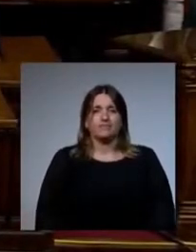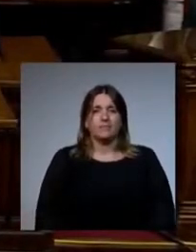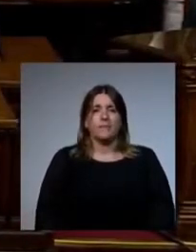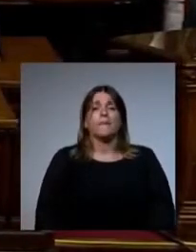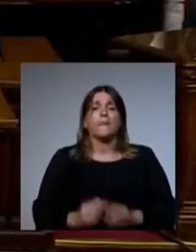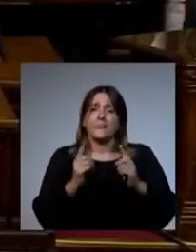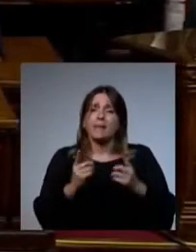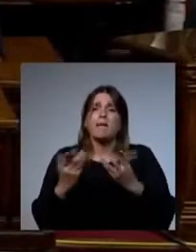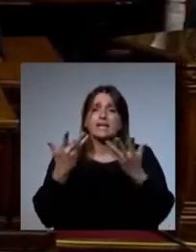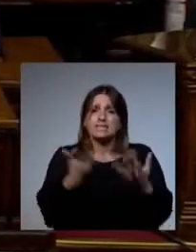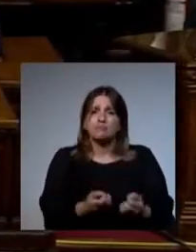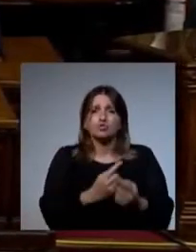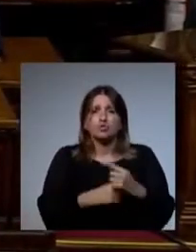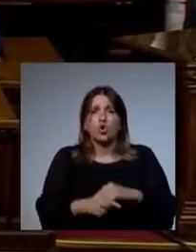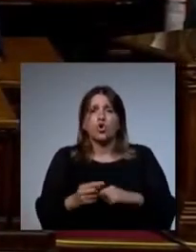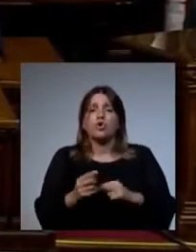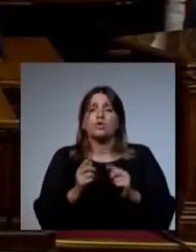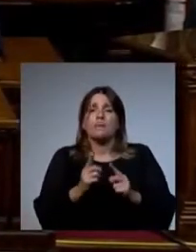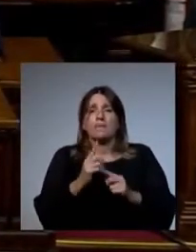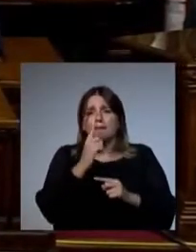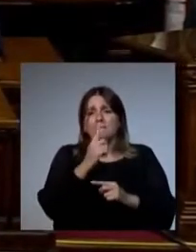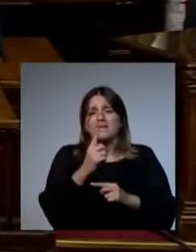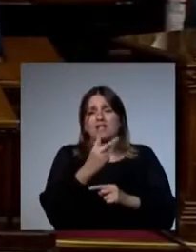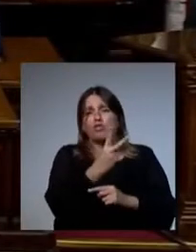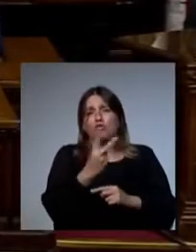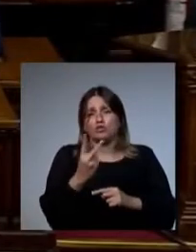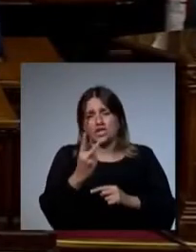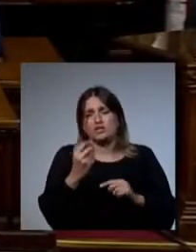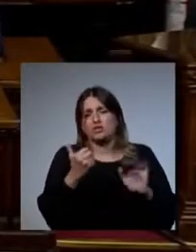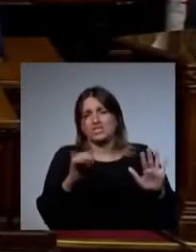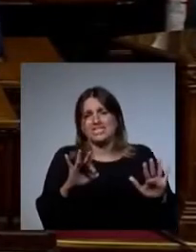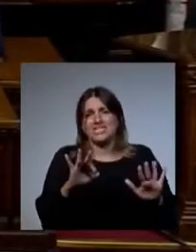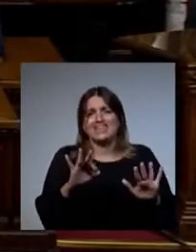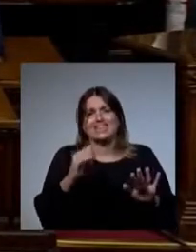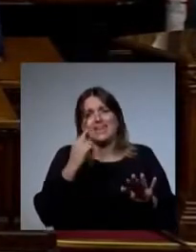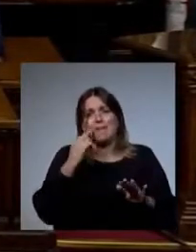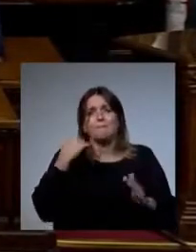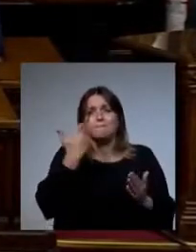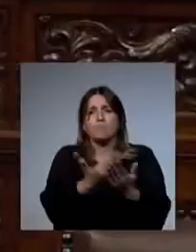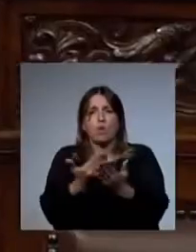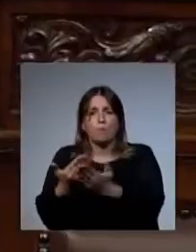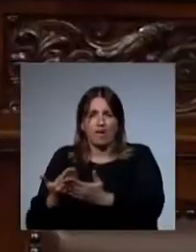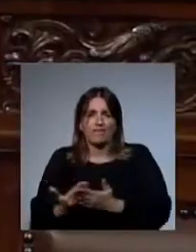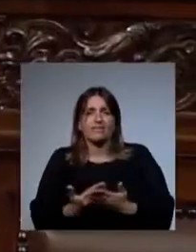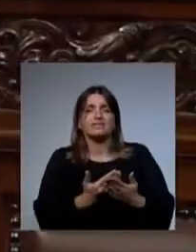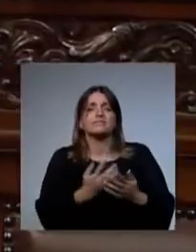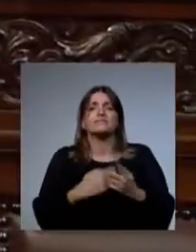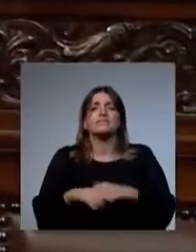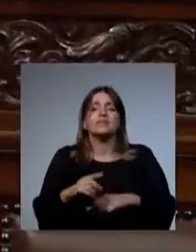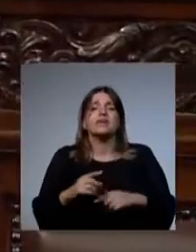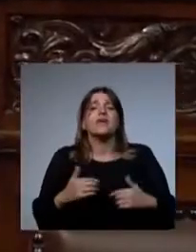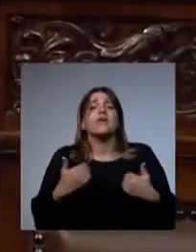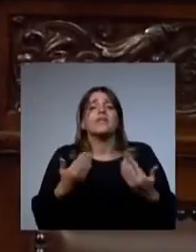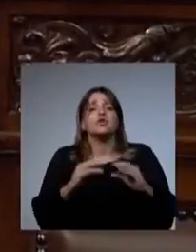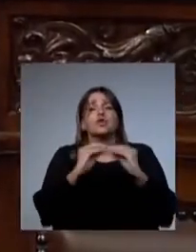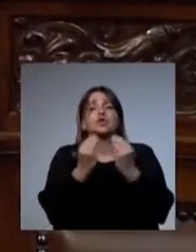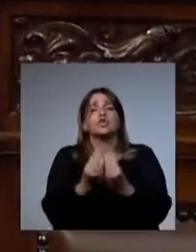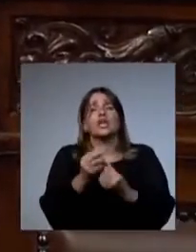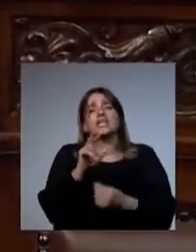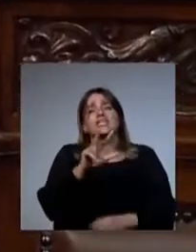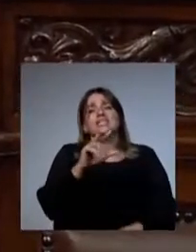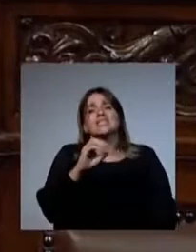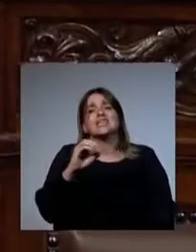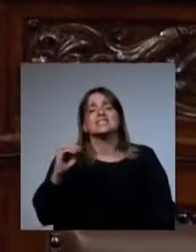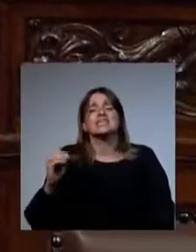Se apoyó el fortalecimiento de 1.260 emprendimientos, facilitándole 300